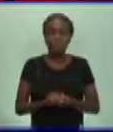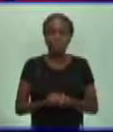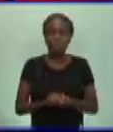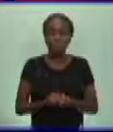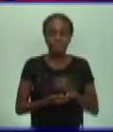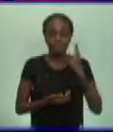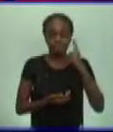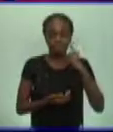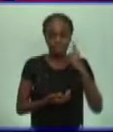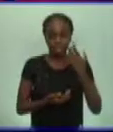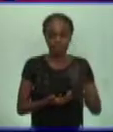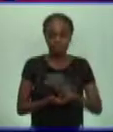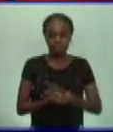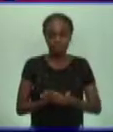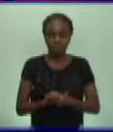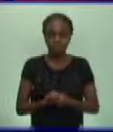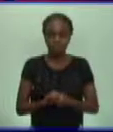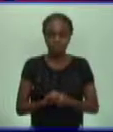Veamos a continuación.